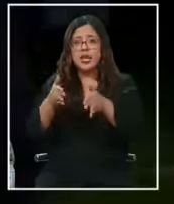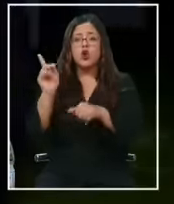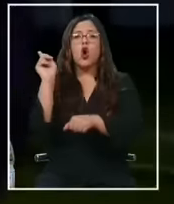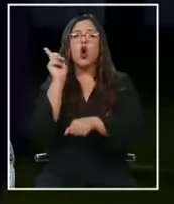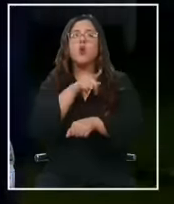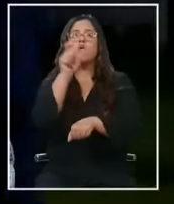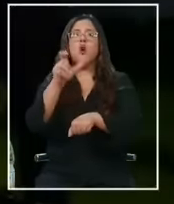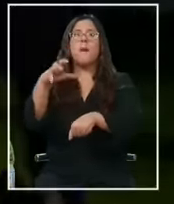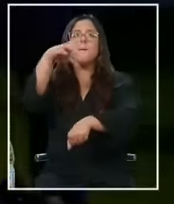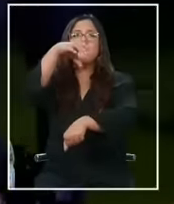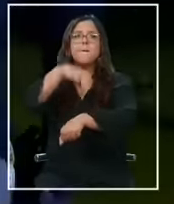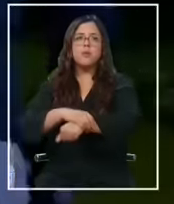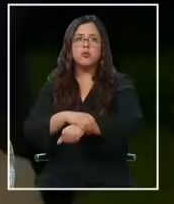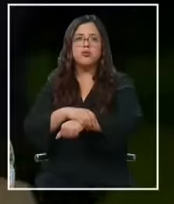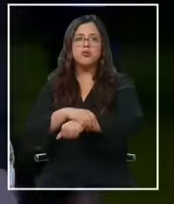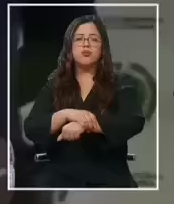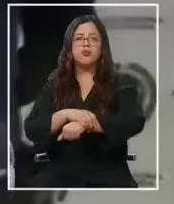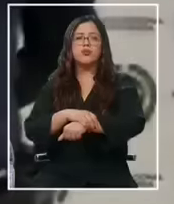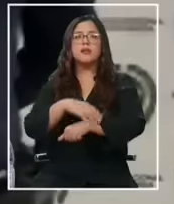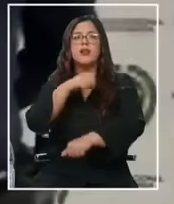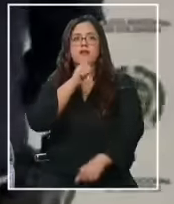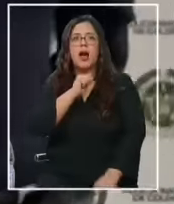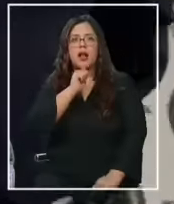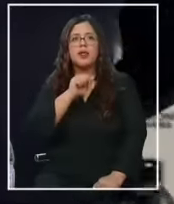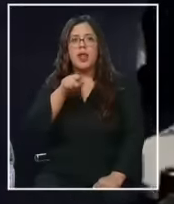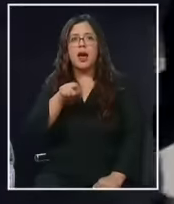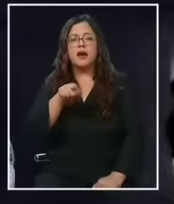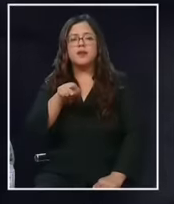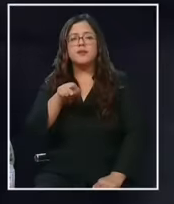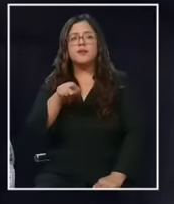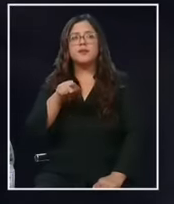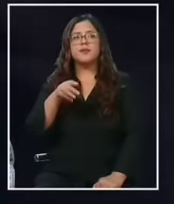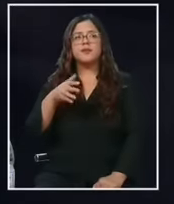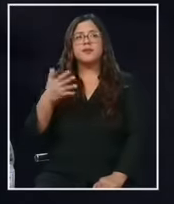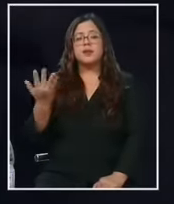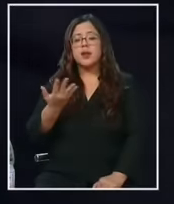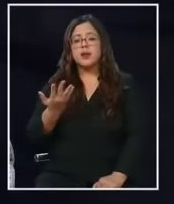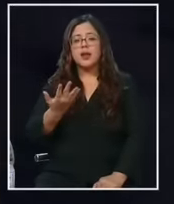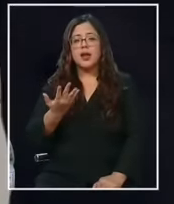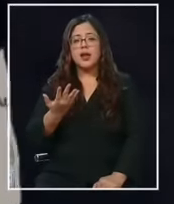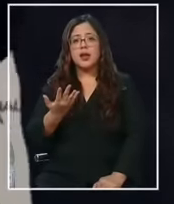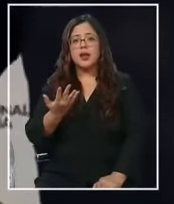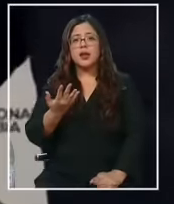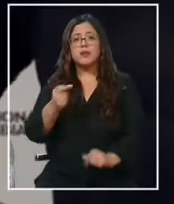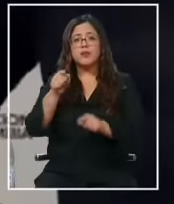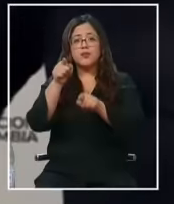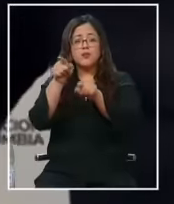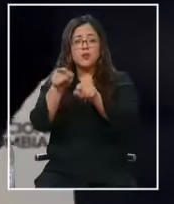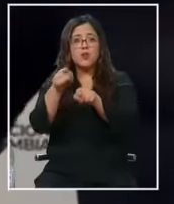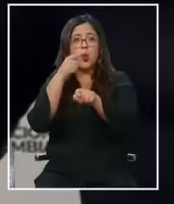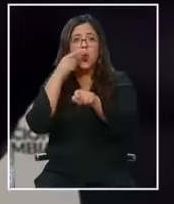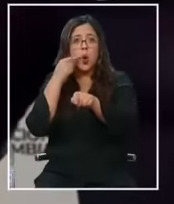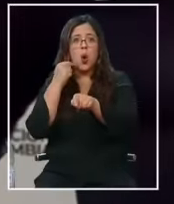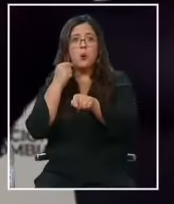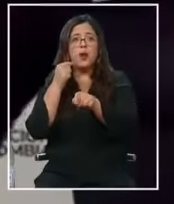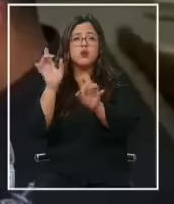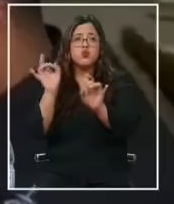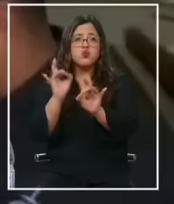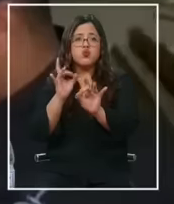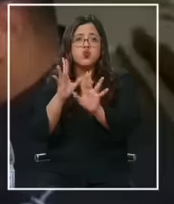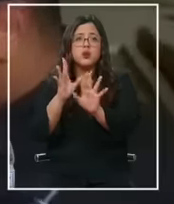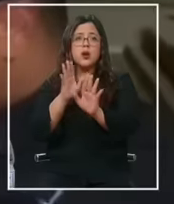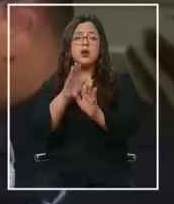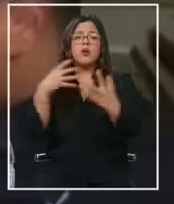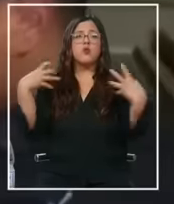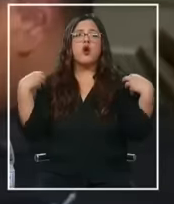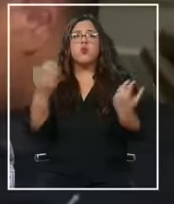de los detenidos que quedaba por detener, digamos, sospechoso del asesinato del